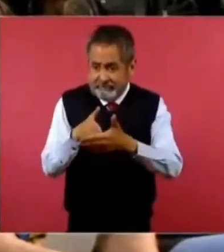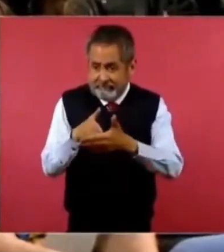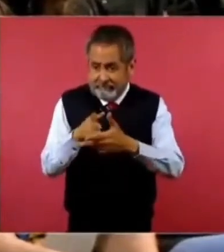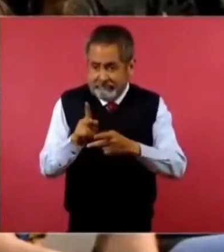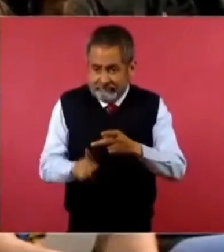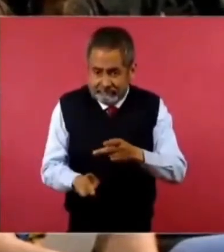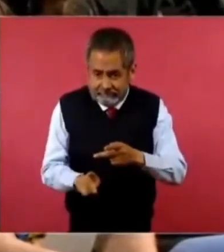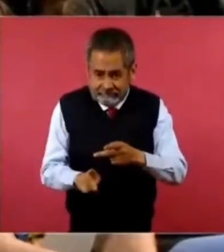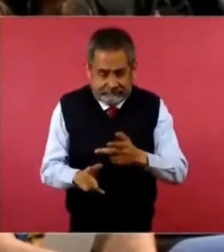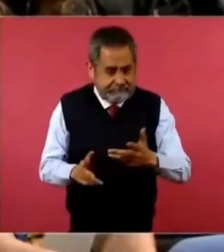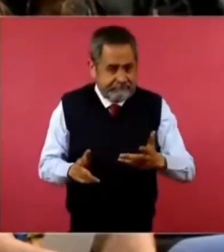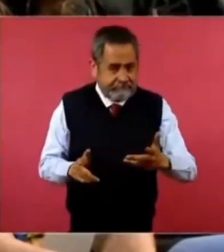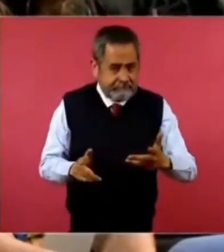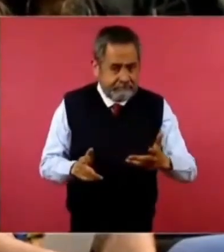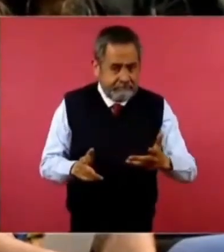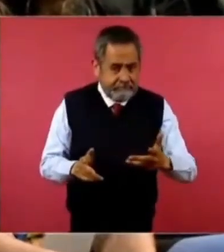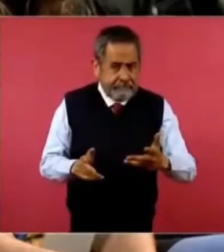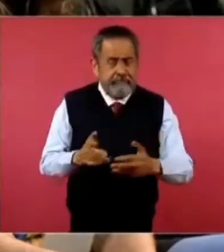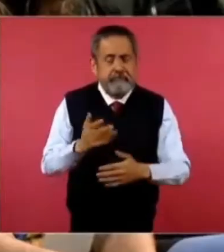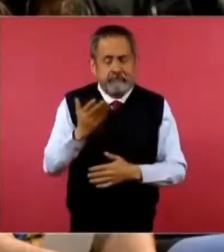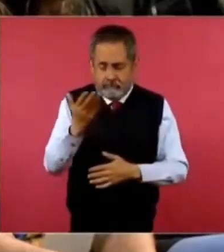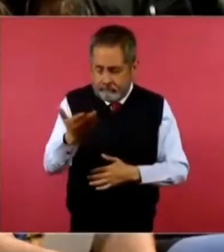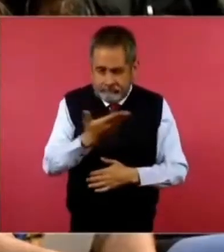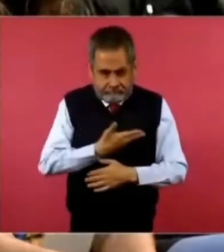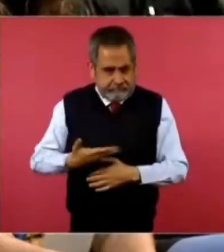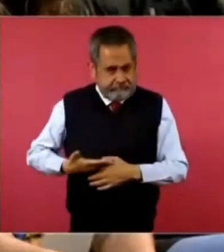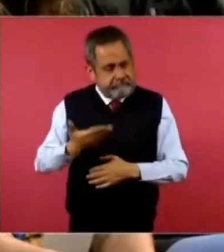paró. Y mire, presidente,